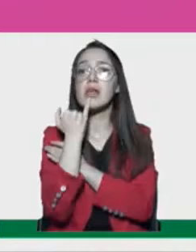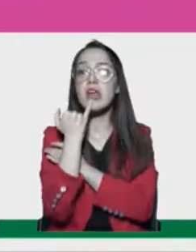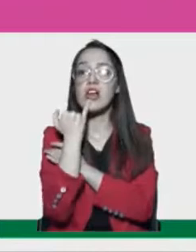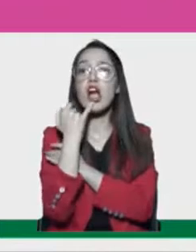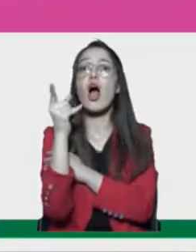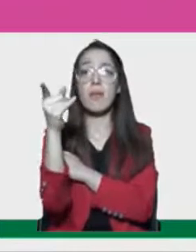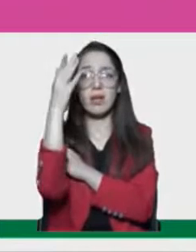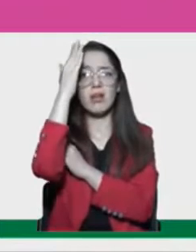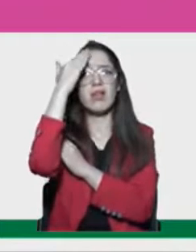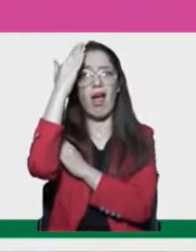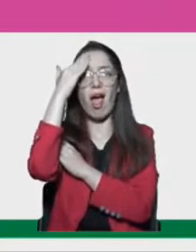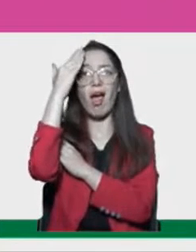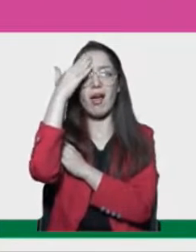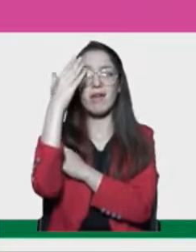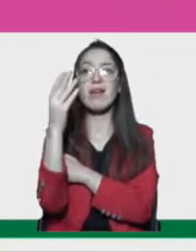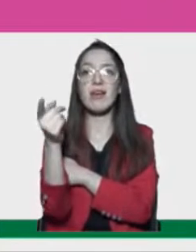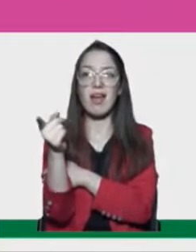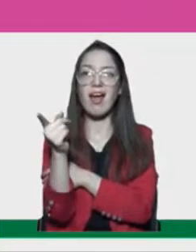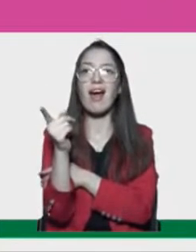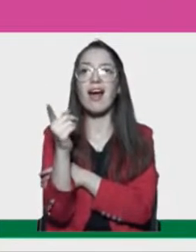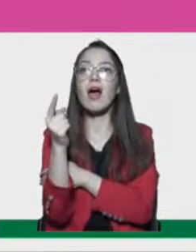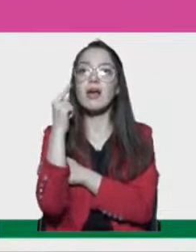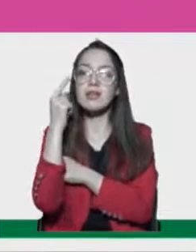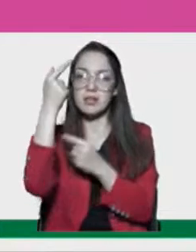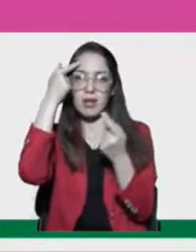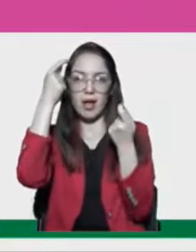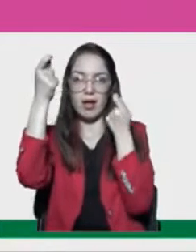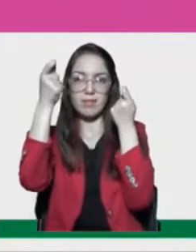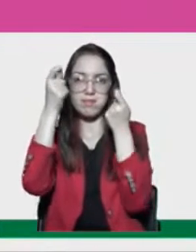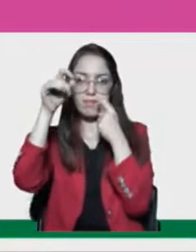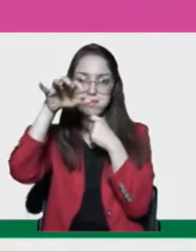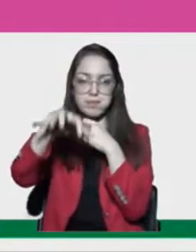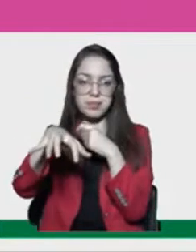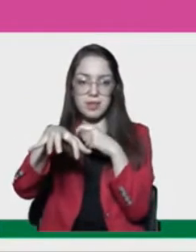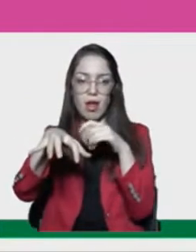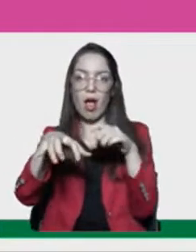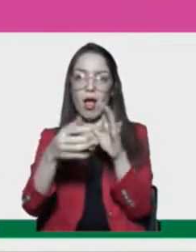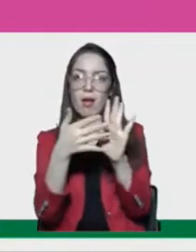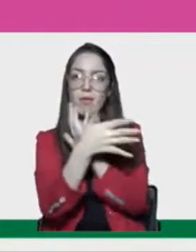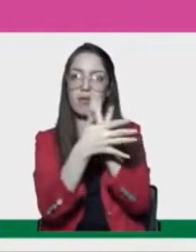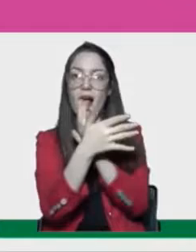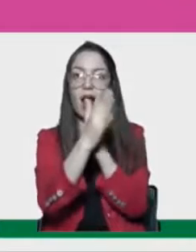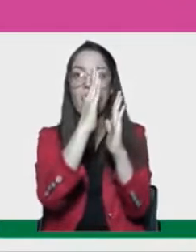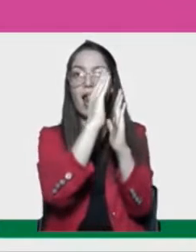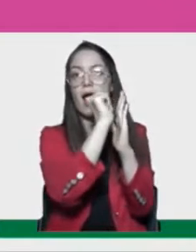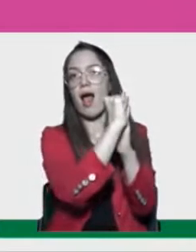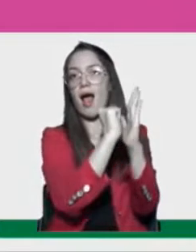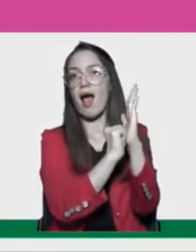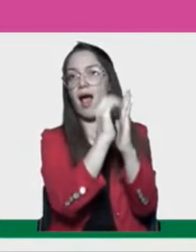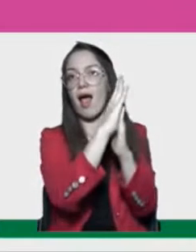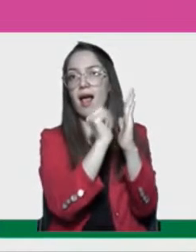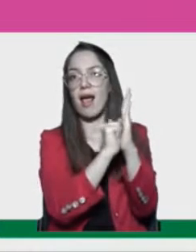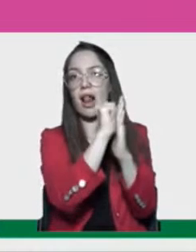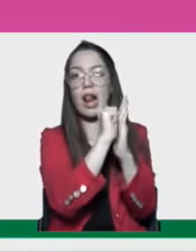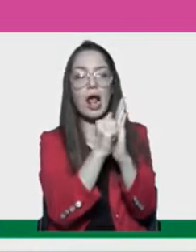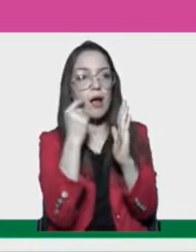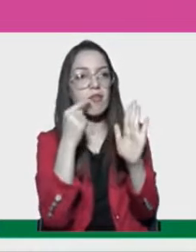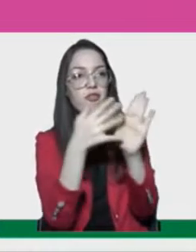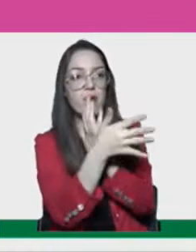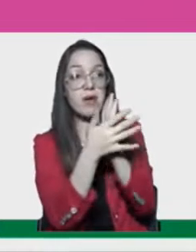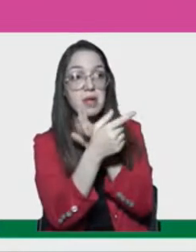ese, digamos, esa estrategia para acercar la información y agenda de primera mano a quienes nos visitan en este